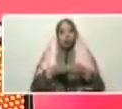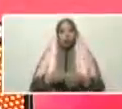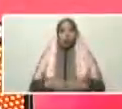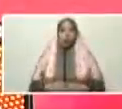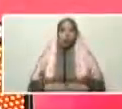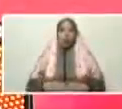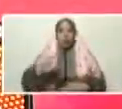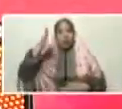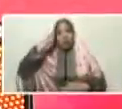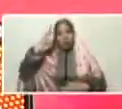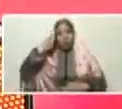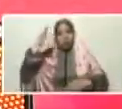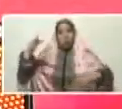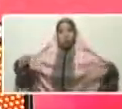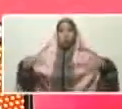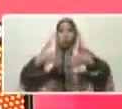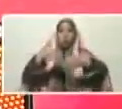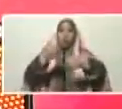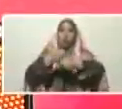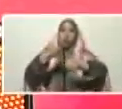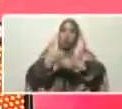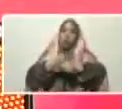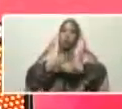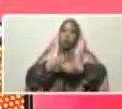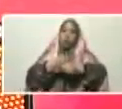saber trabajar en colectivo